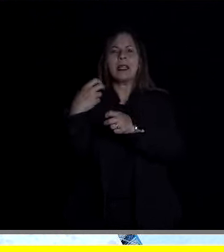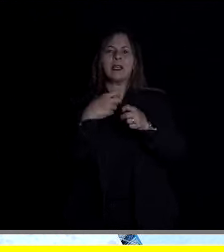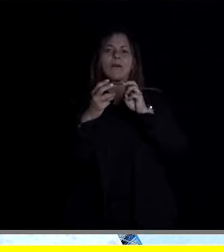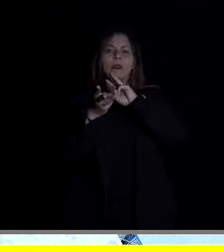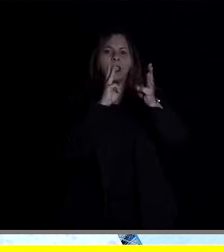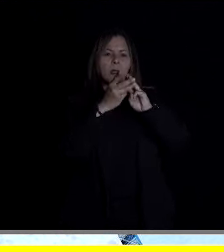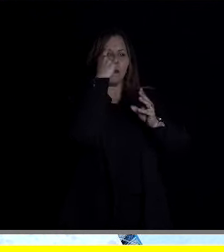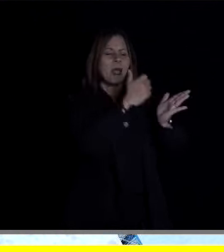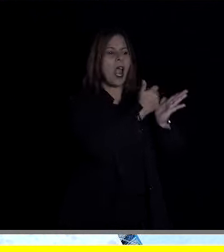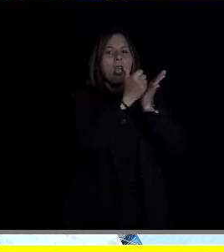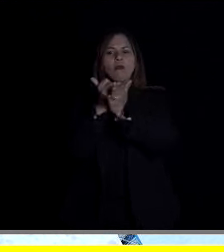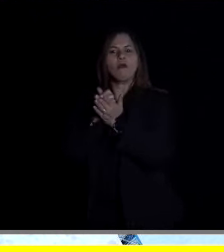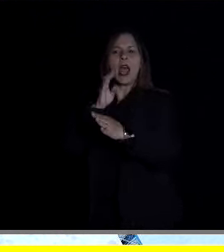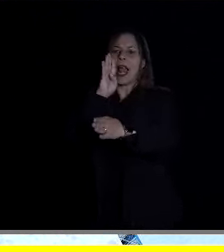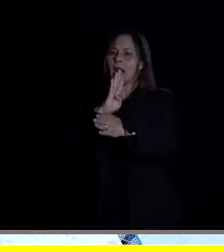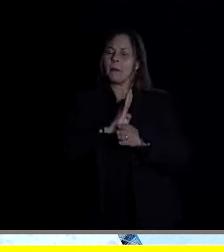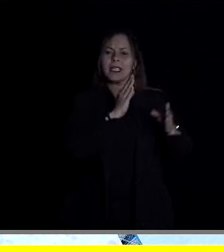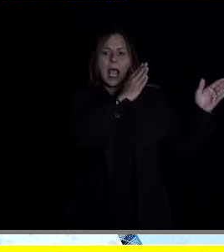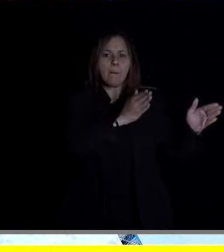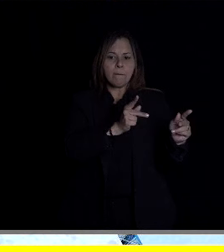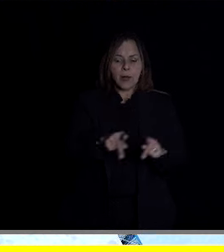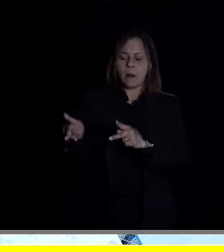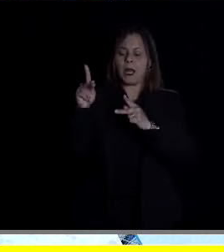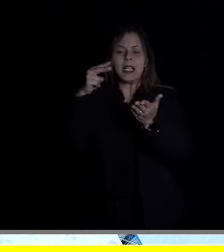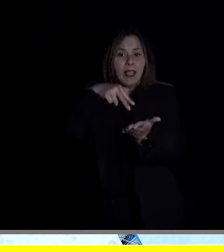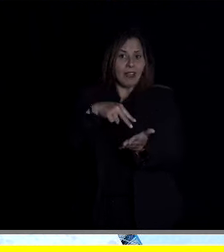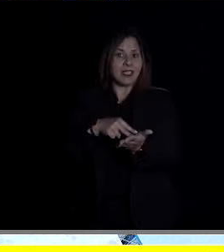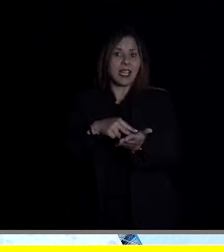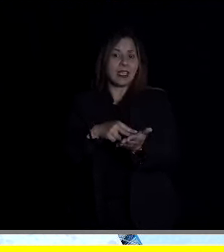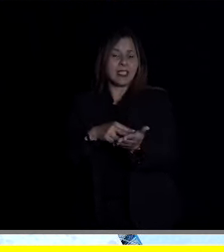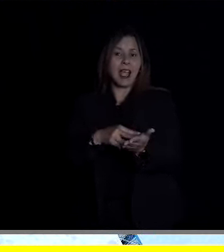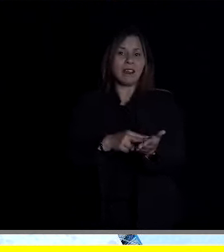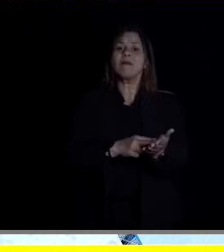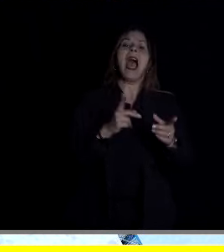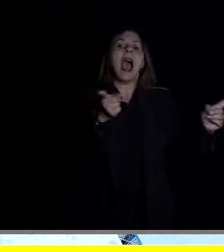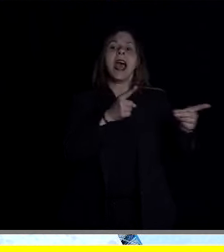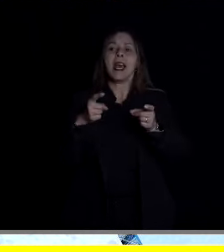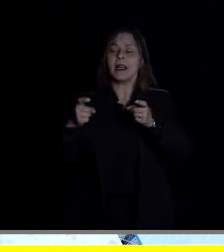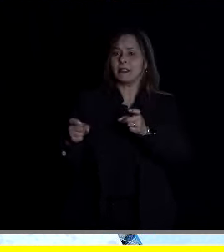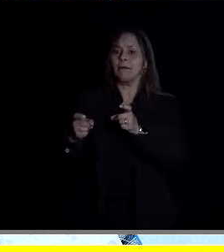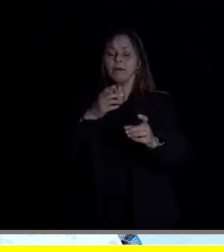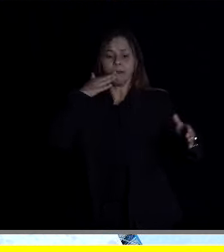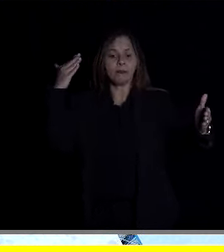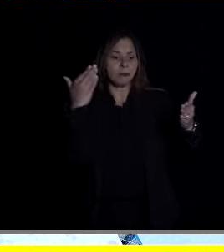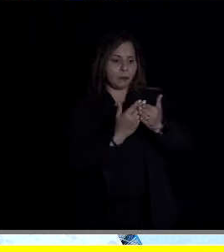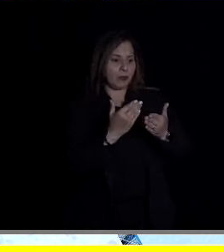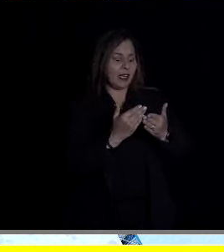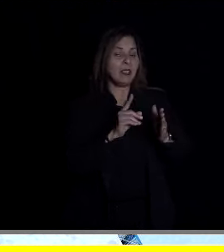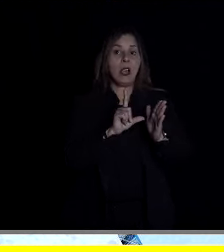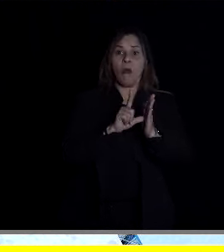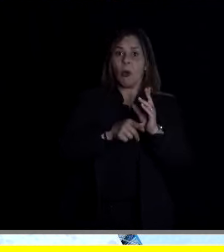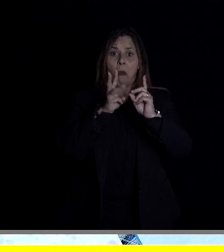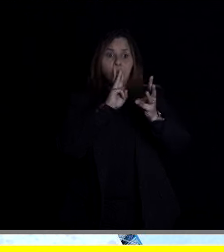Precisamente esto para ayudar a las empresas a prepararse, mantenerse, levantarse y recuperarse de manera rápida y efectiva después de una catástrofe